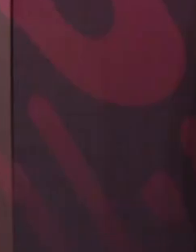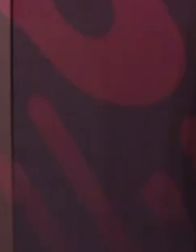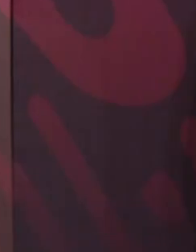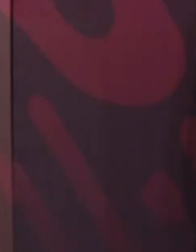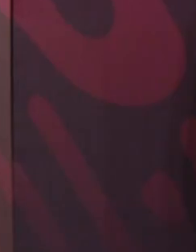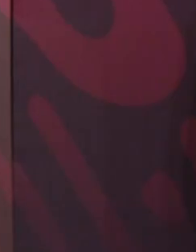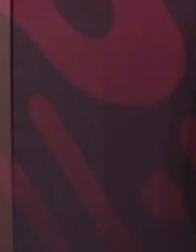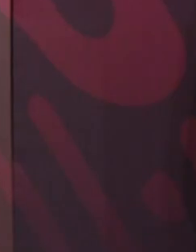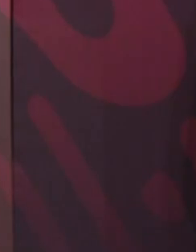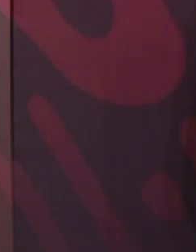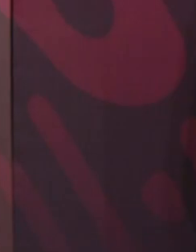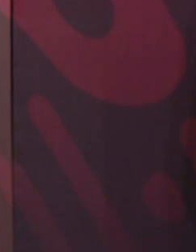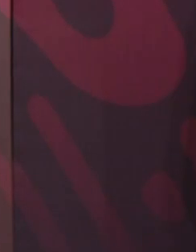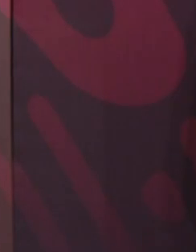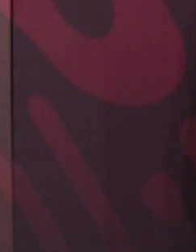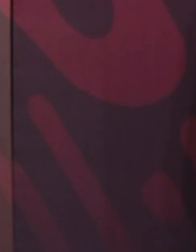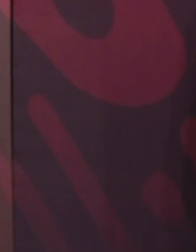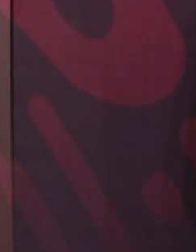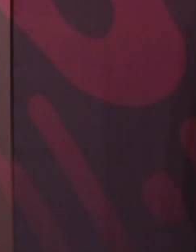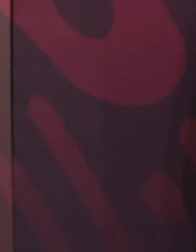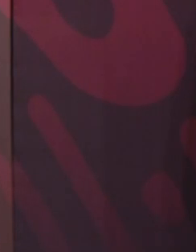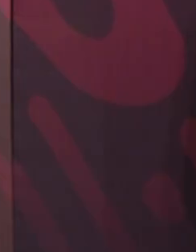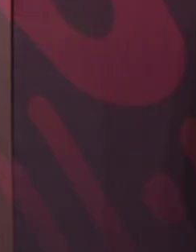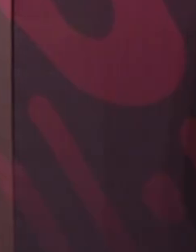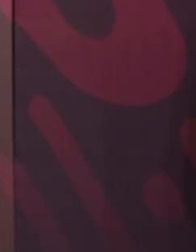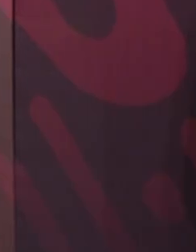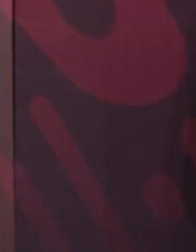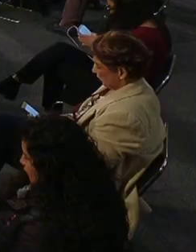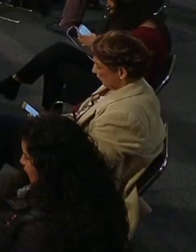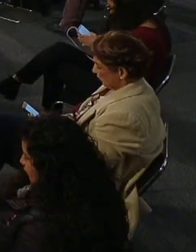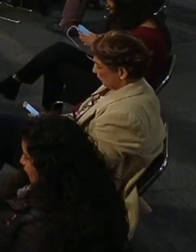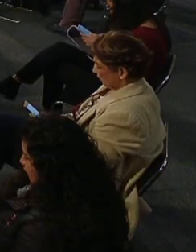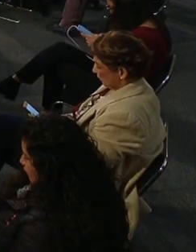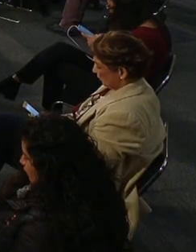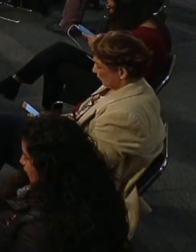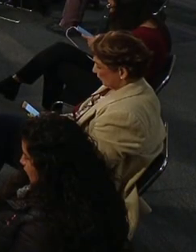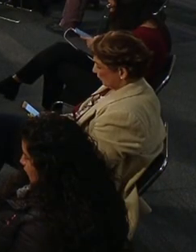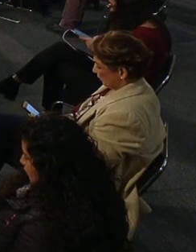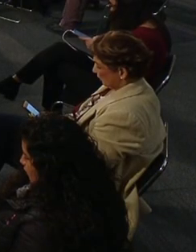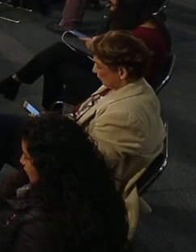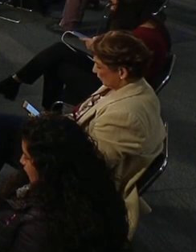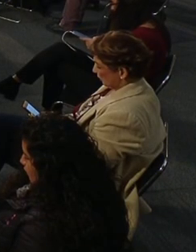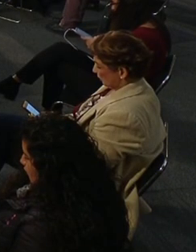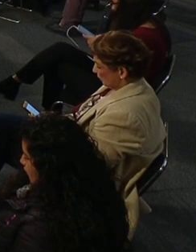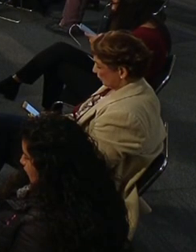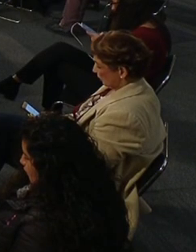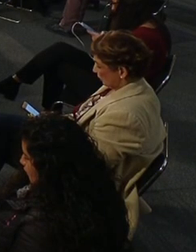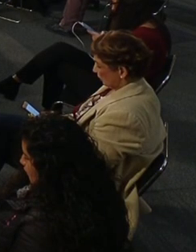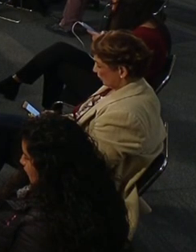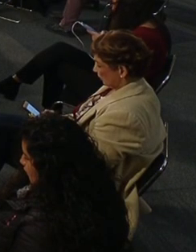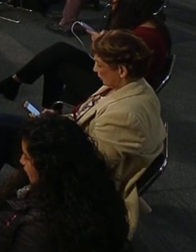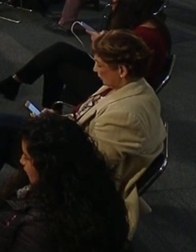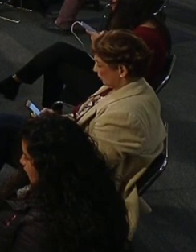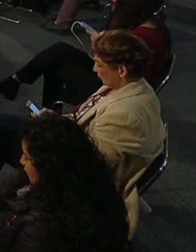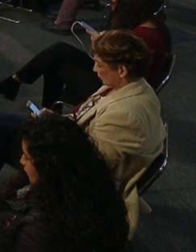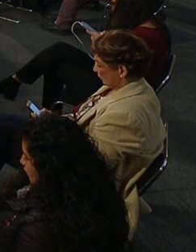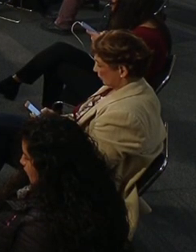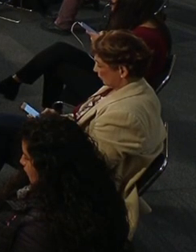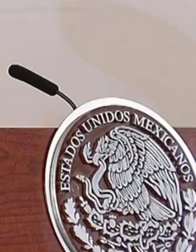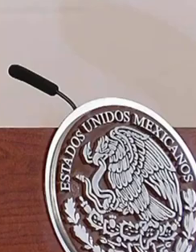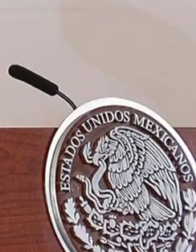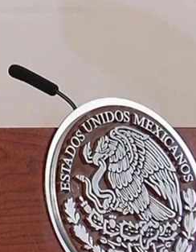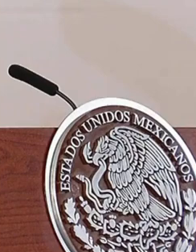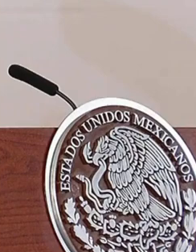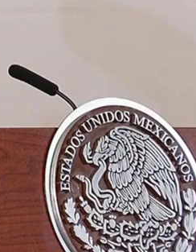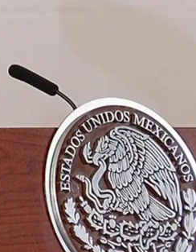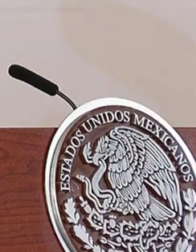de esta empresa. Entonces, se maladministró,